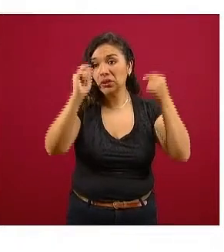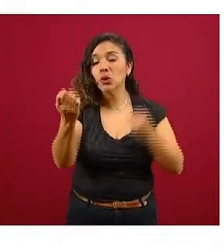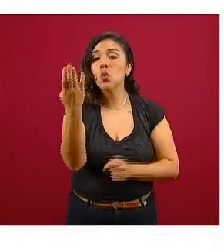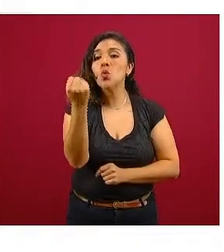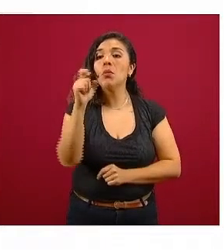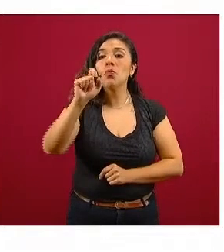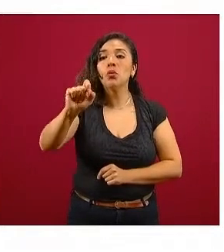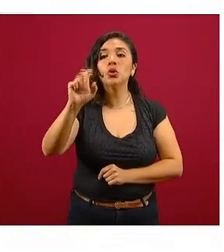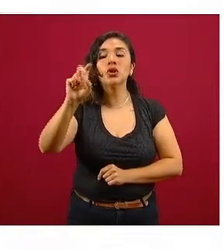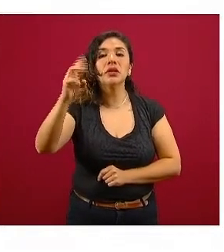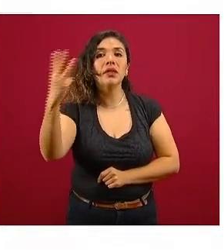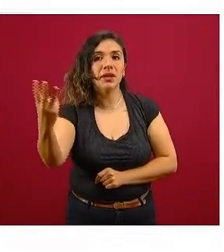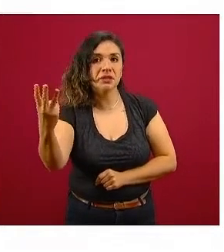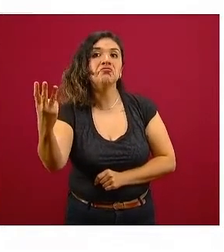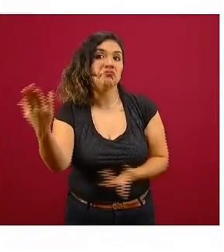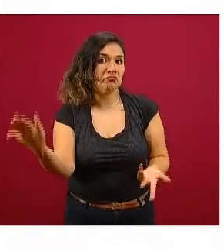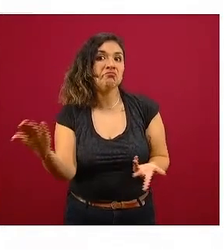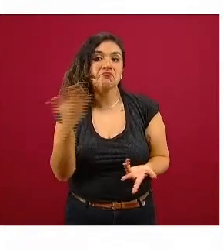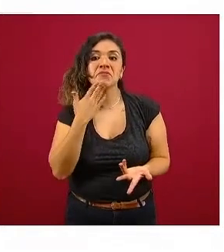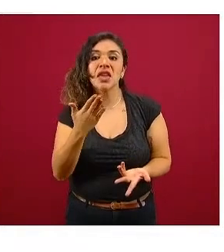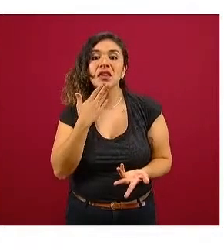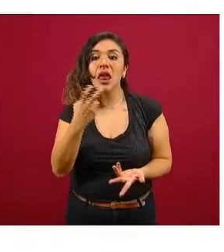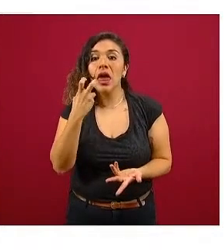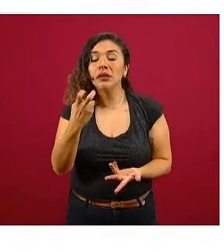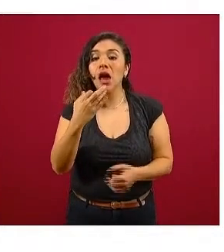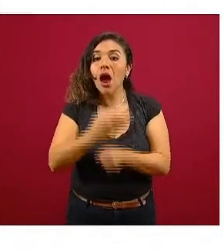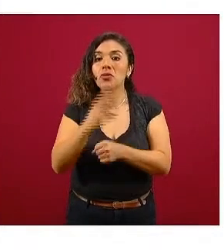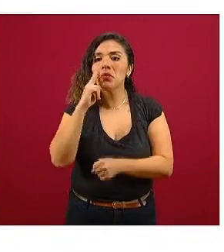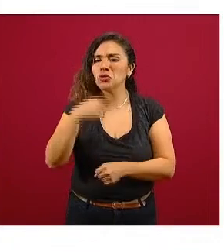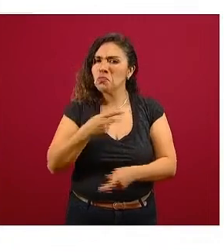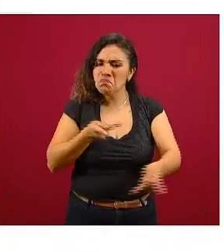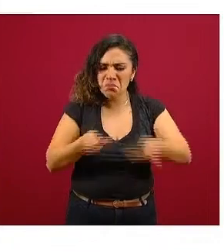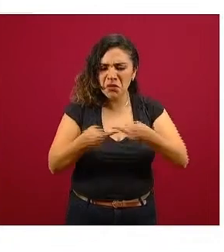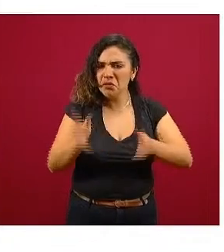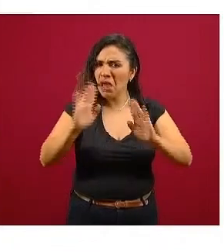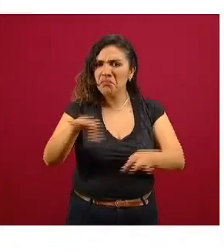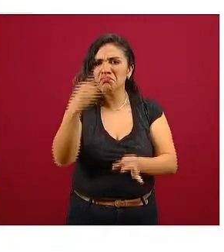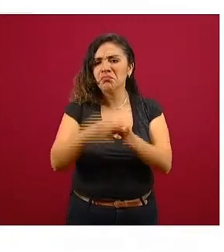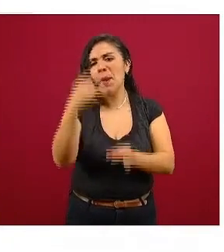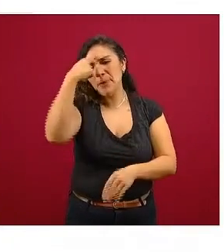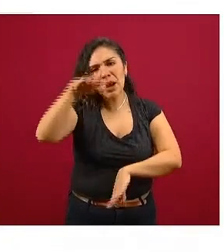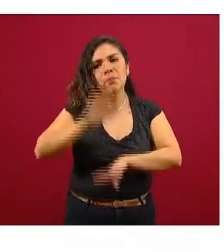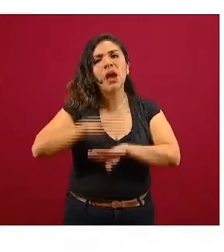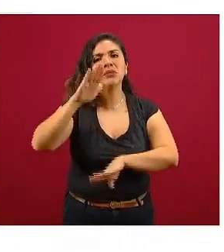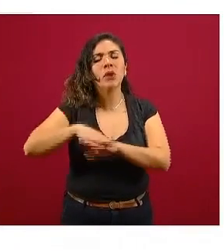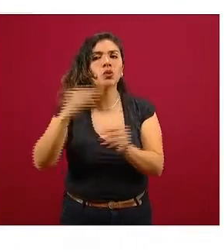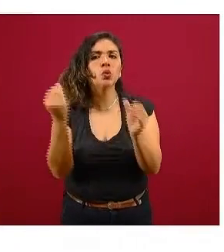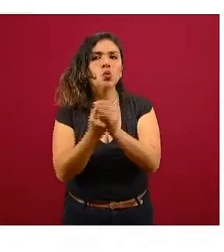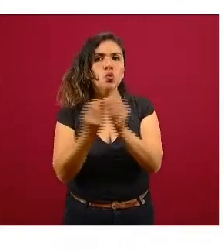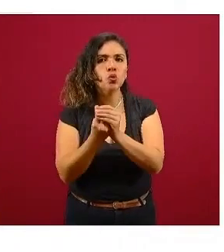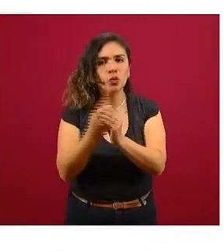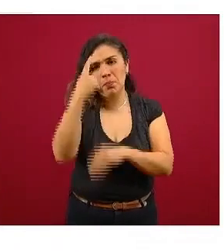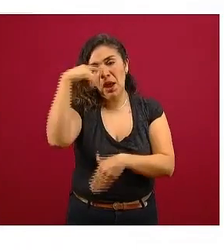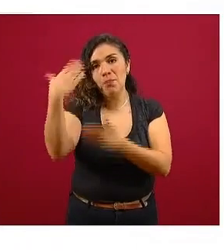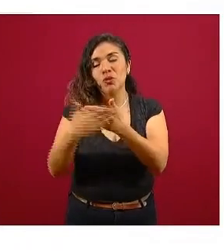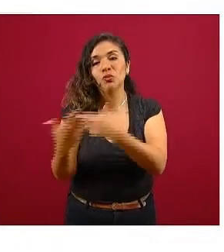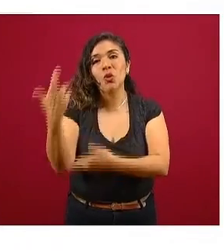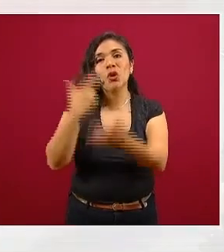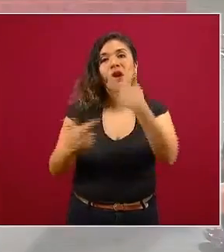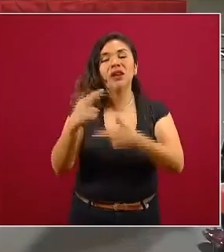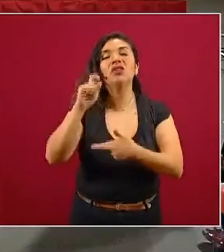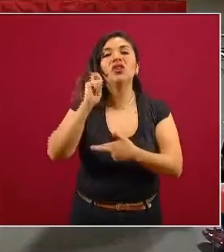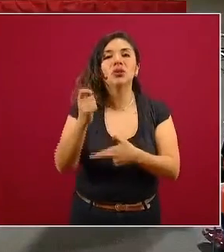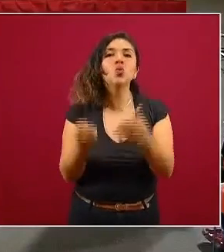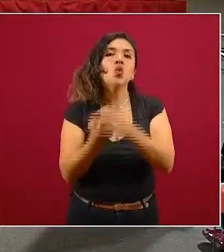de 9.33. Y bueno, estamos listos ya con otros cursos para retomar la